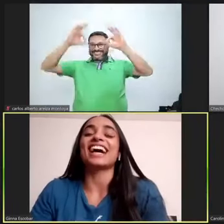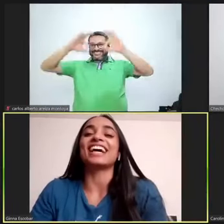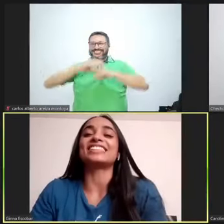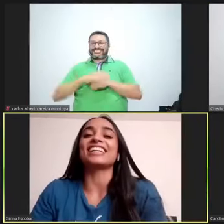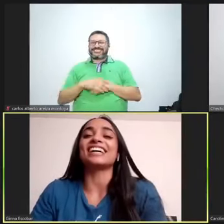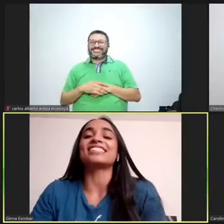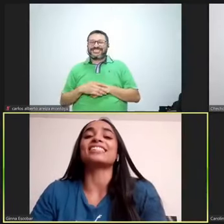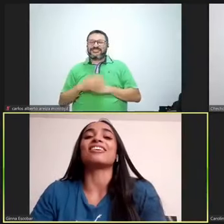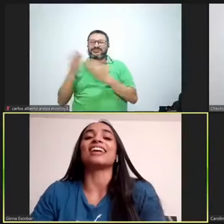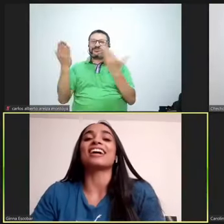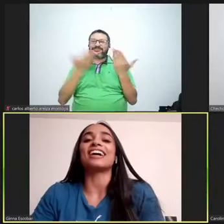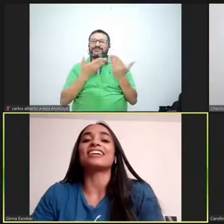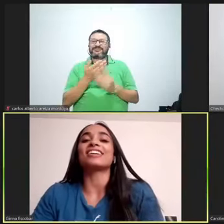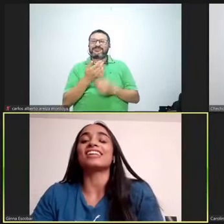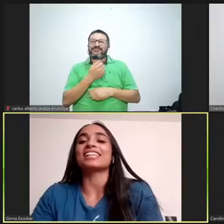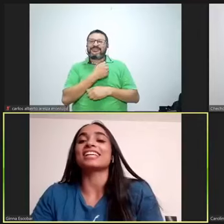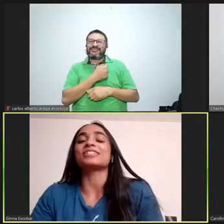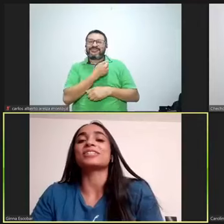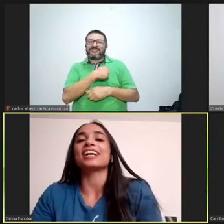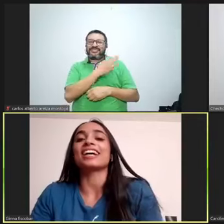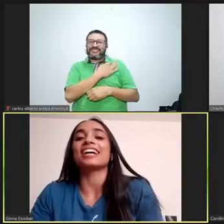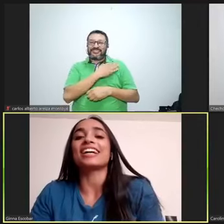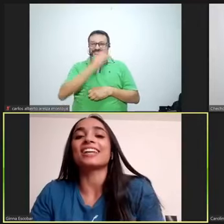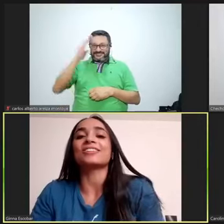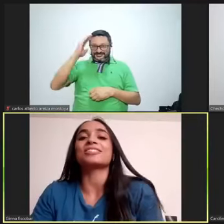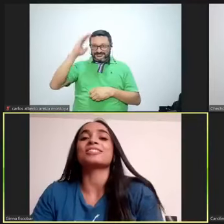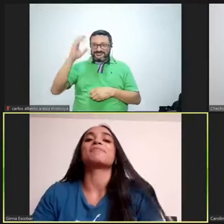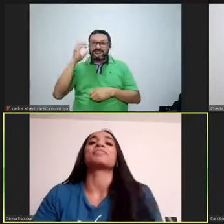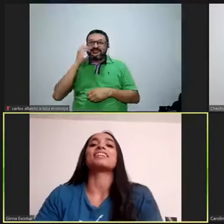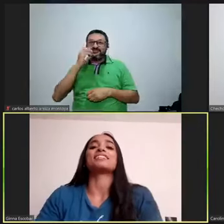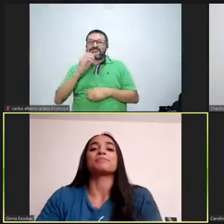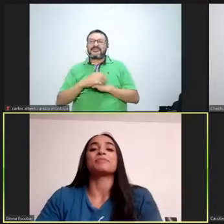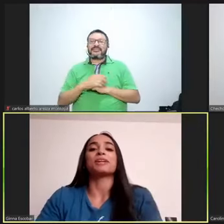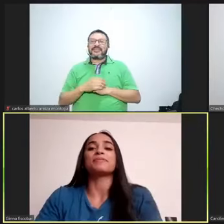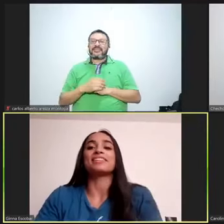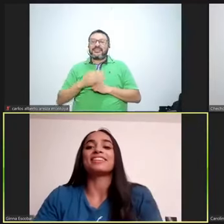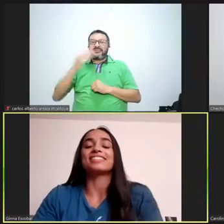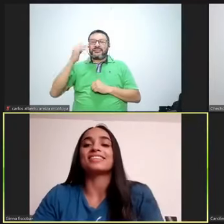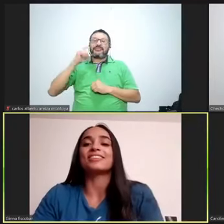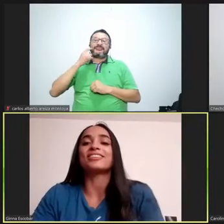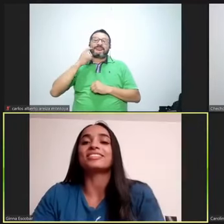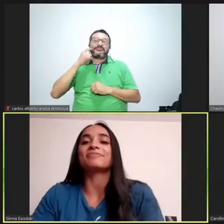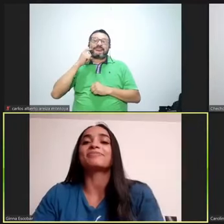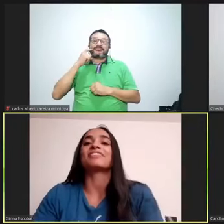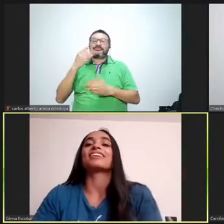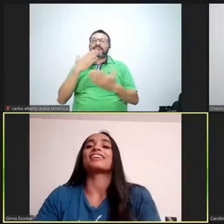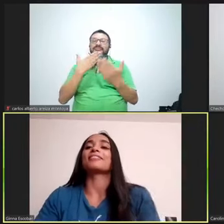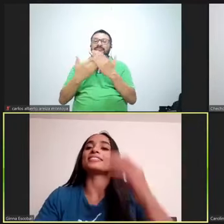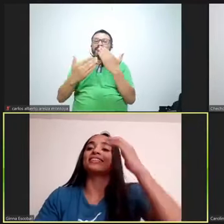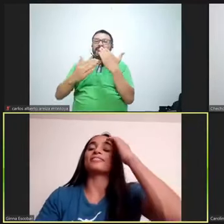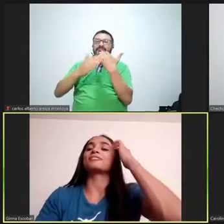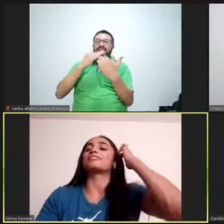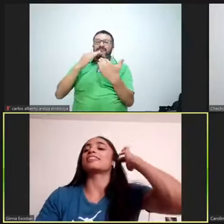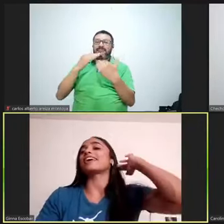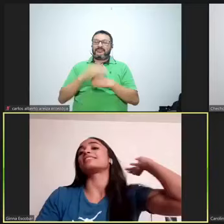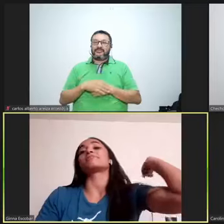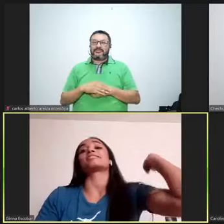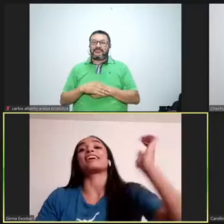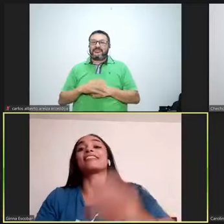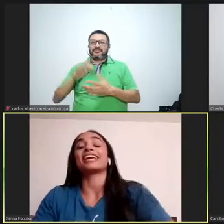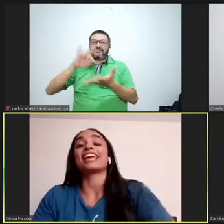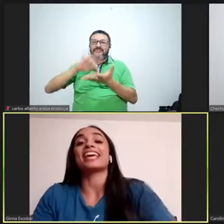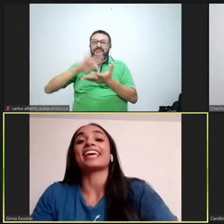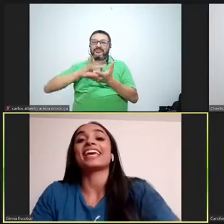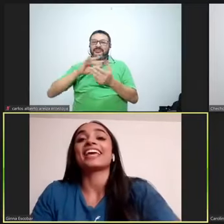Muchas gracias. Hola Caro, hola Checho, hola Carlos, gracias por la invitación. Qué rico estar con ustedes. Y